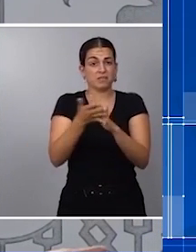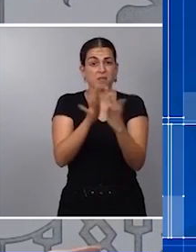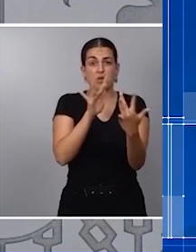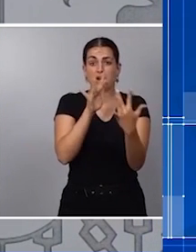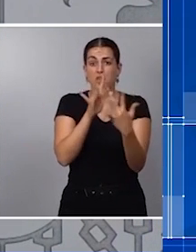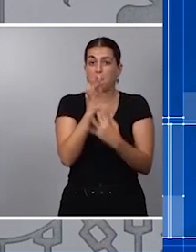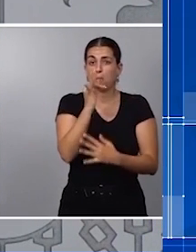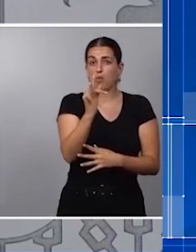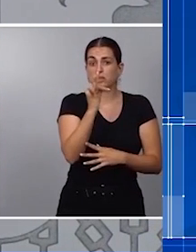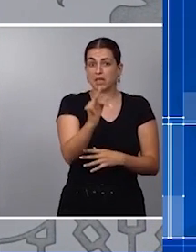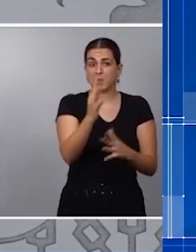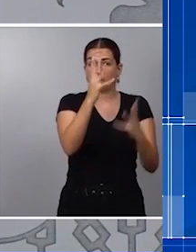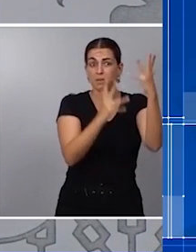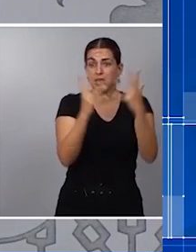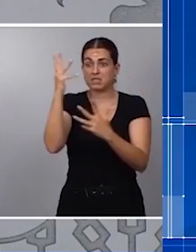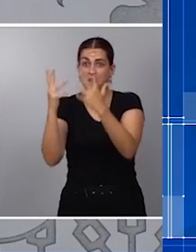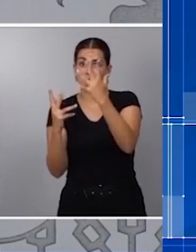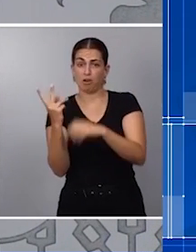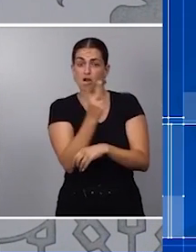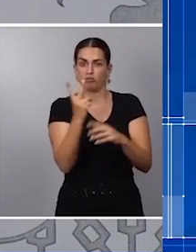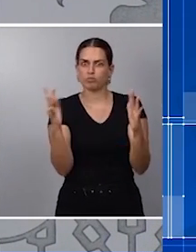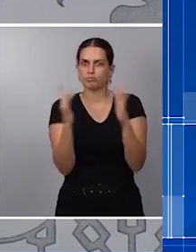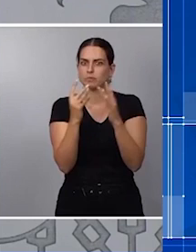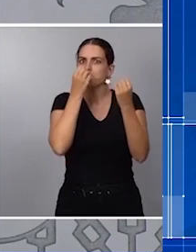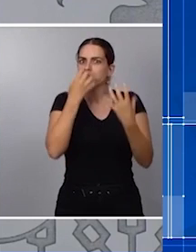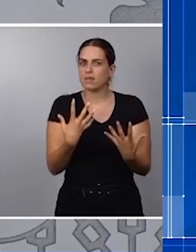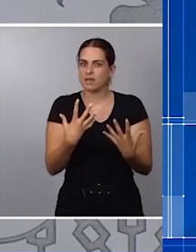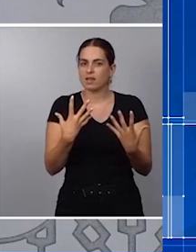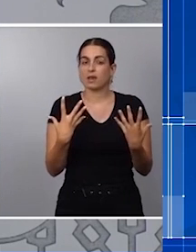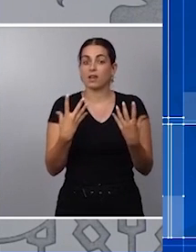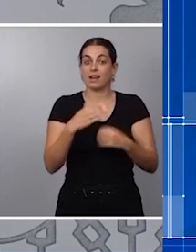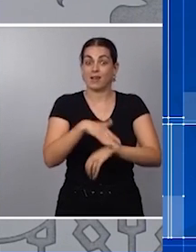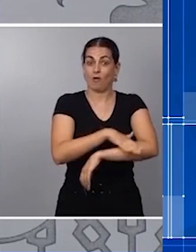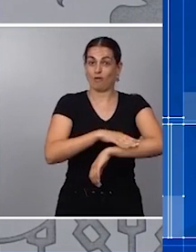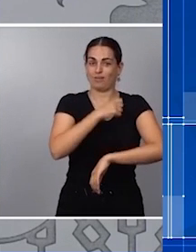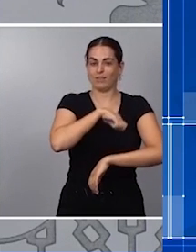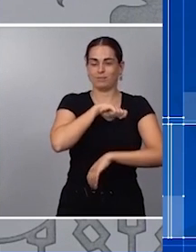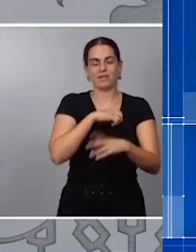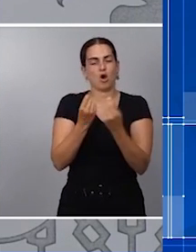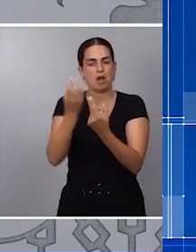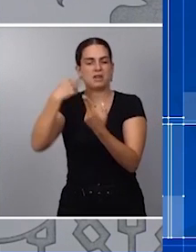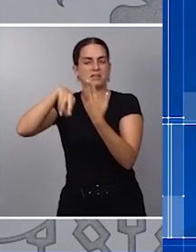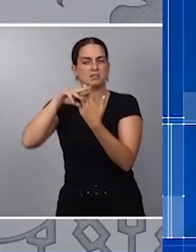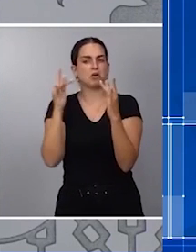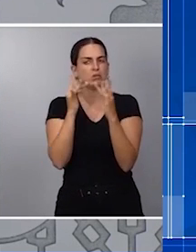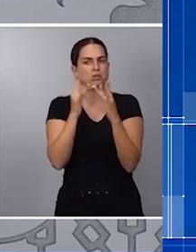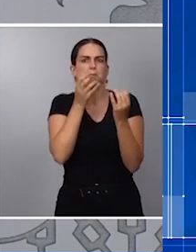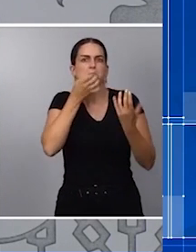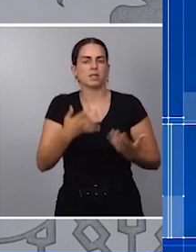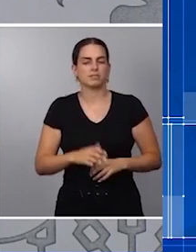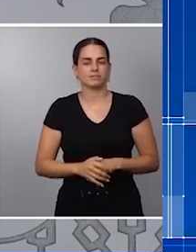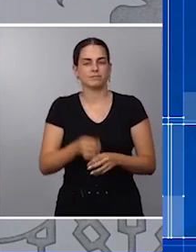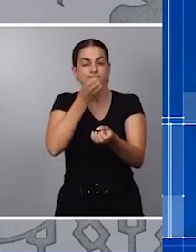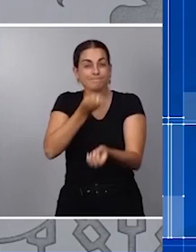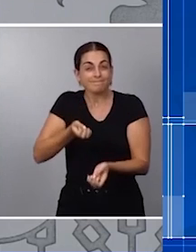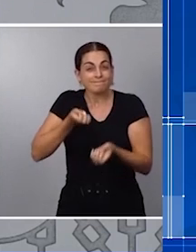distintas administraciones, en este caso entre la Generalitat y el Gobierno de España. Les comunico que, como consecuencia